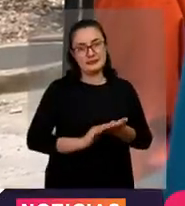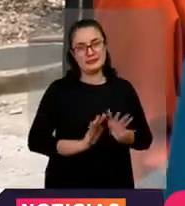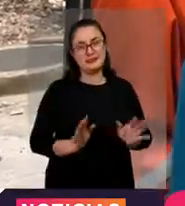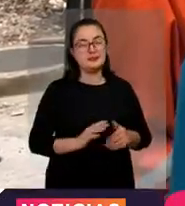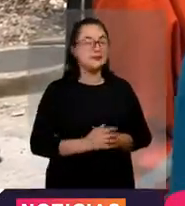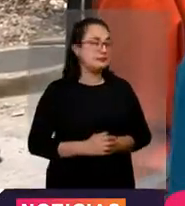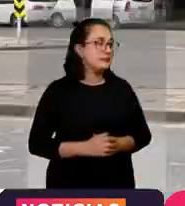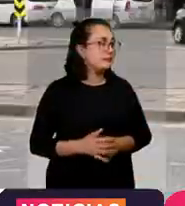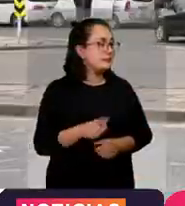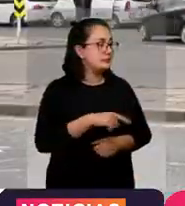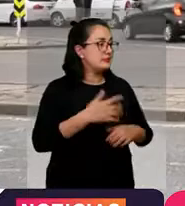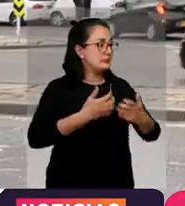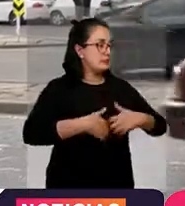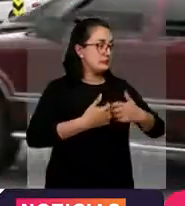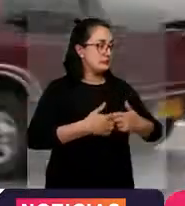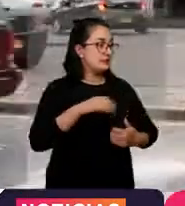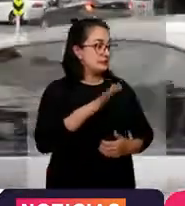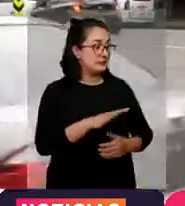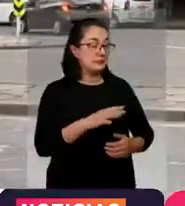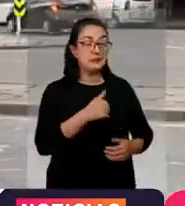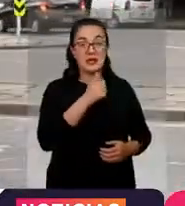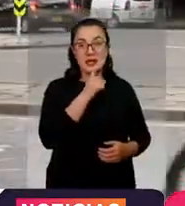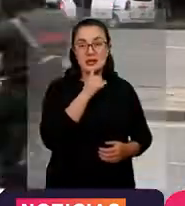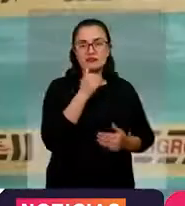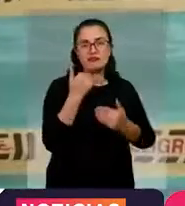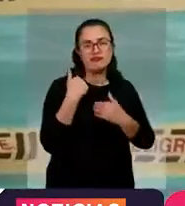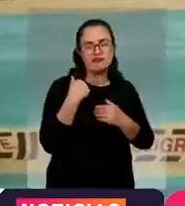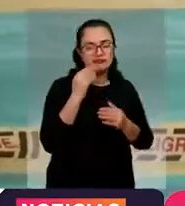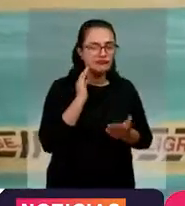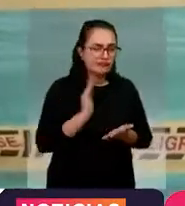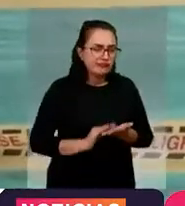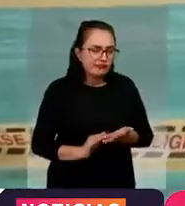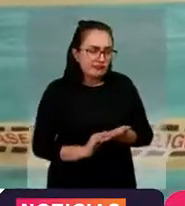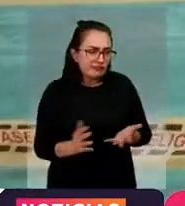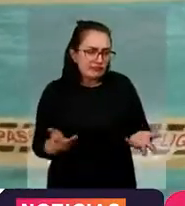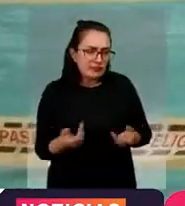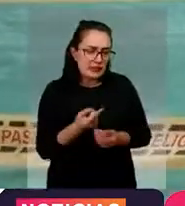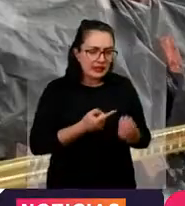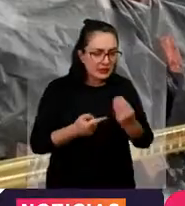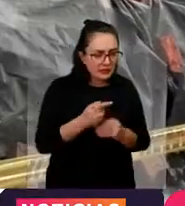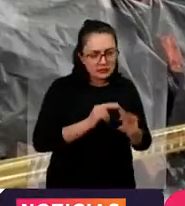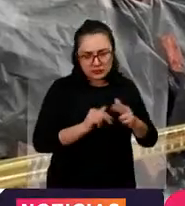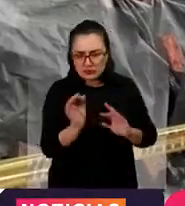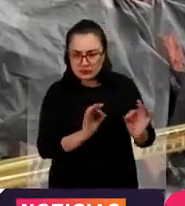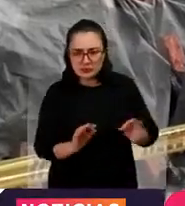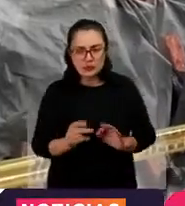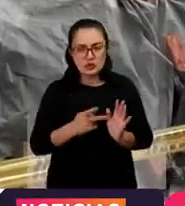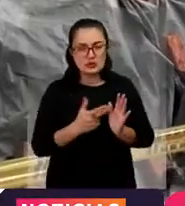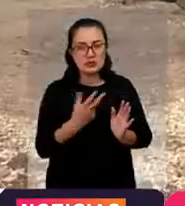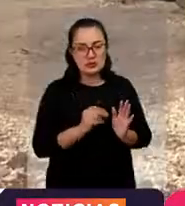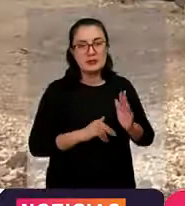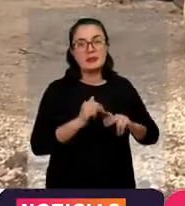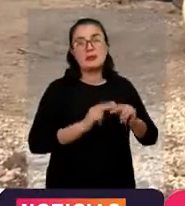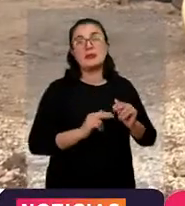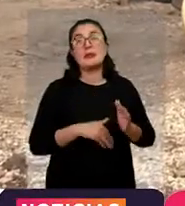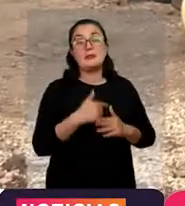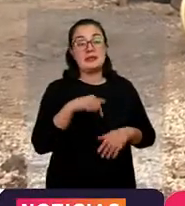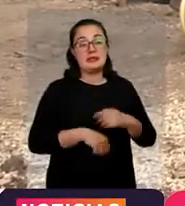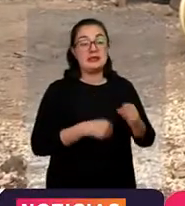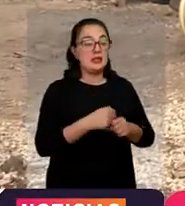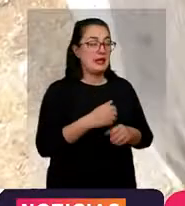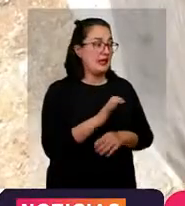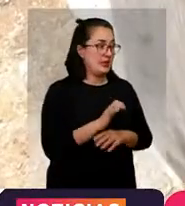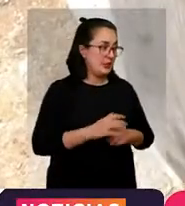está a cargo de esta intervención diseño las obras en 2020 e inició la construcción en enero de este año la obra lleva un avance